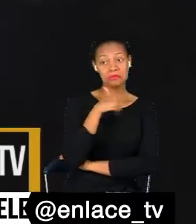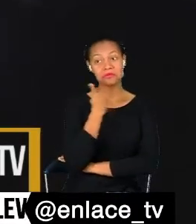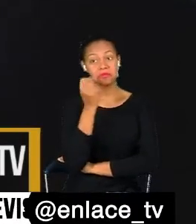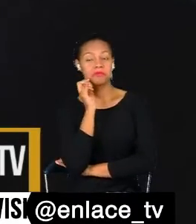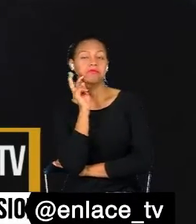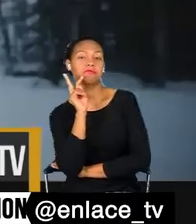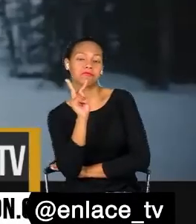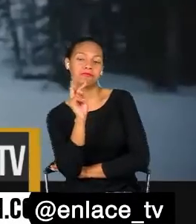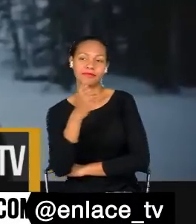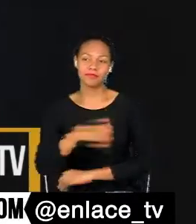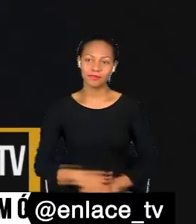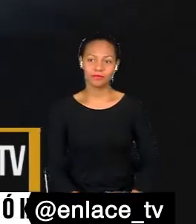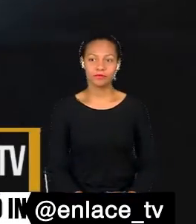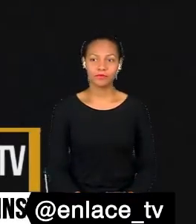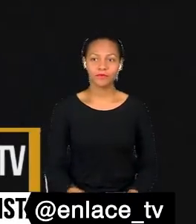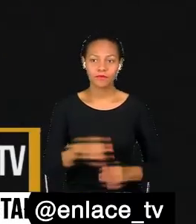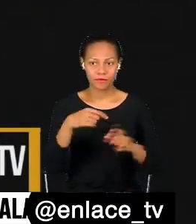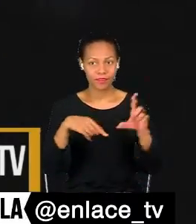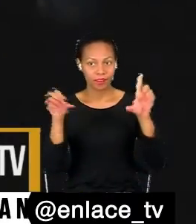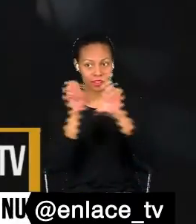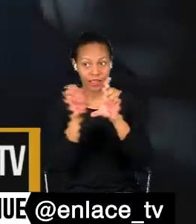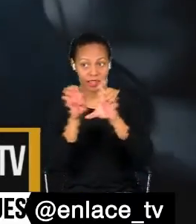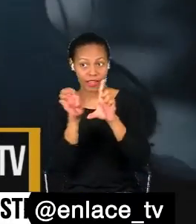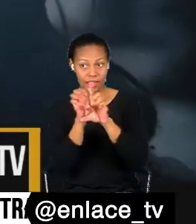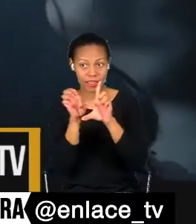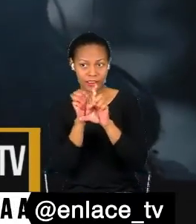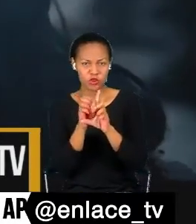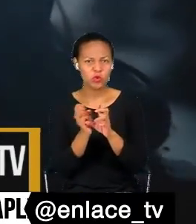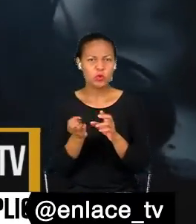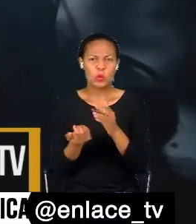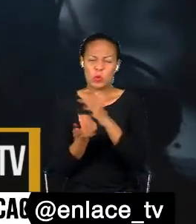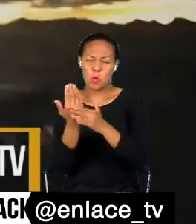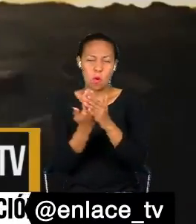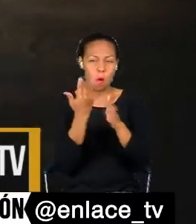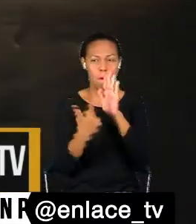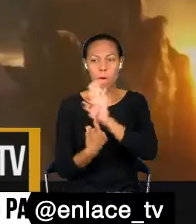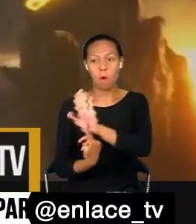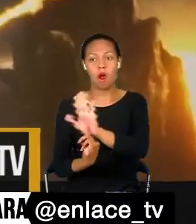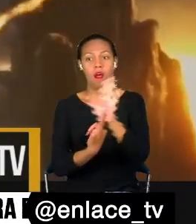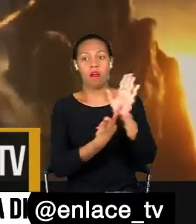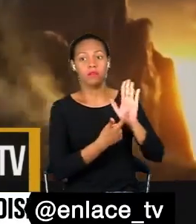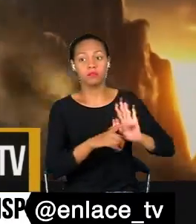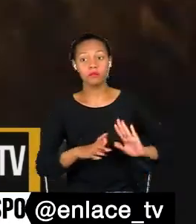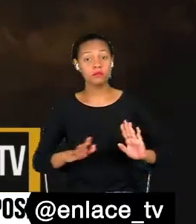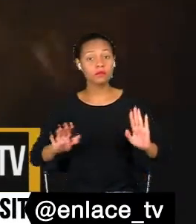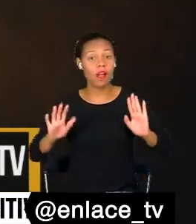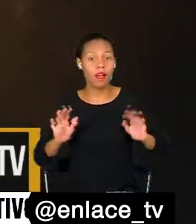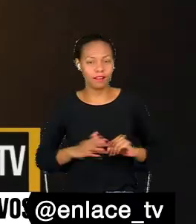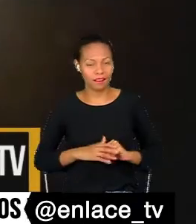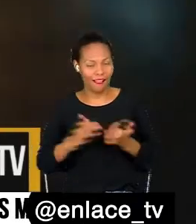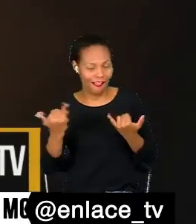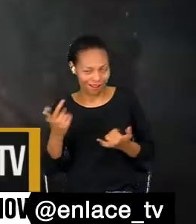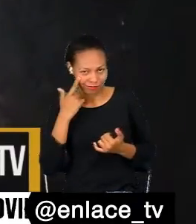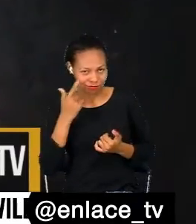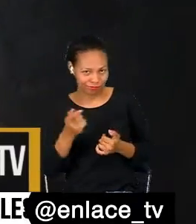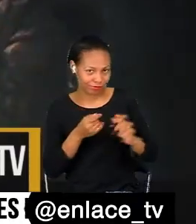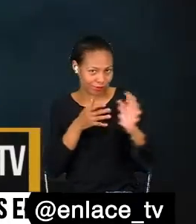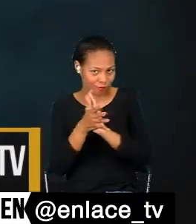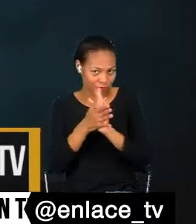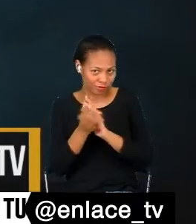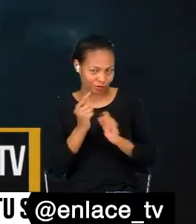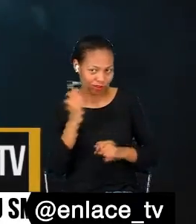Filmanía. Enlace Televisión sigue innovando en su contenido. Esta no es la excepción. El momento que usted estaba esperando para hablar del cine nacional